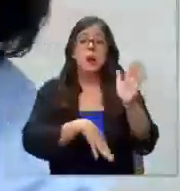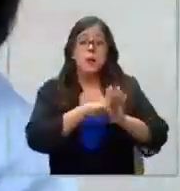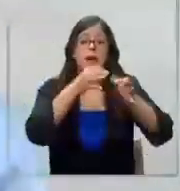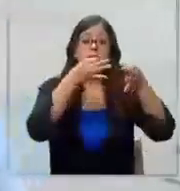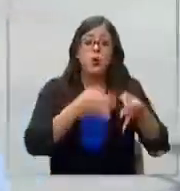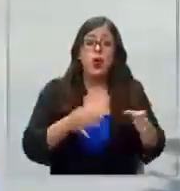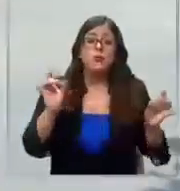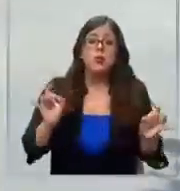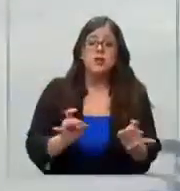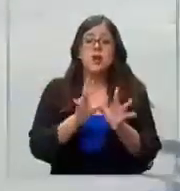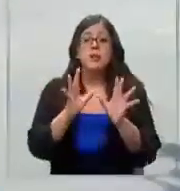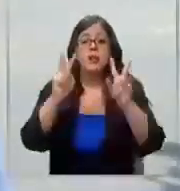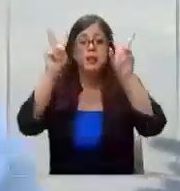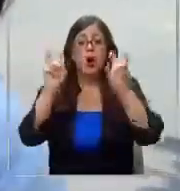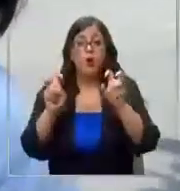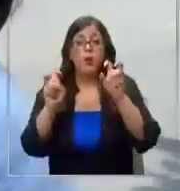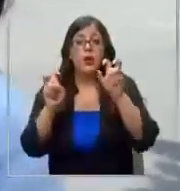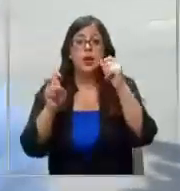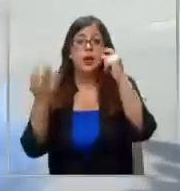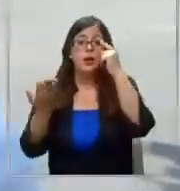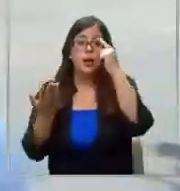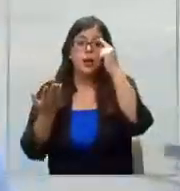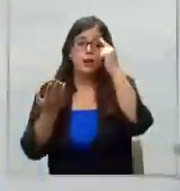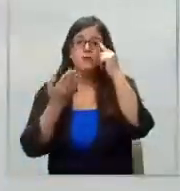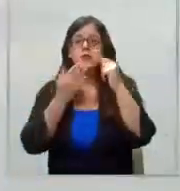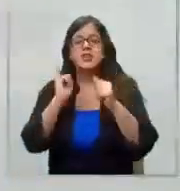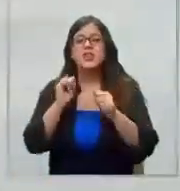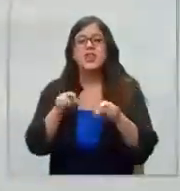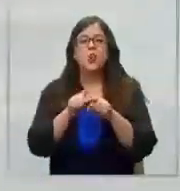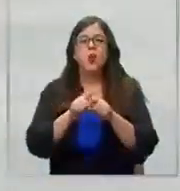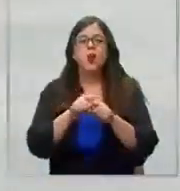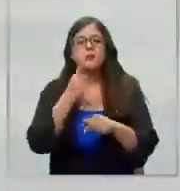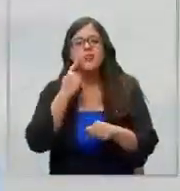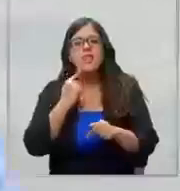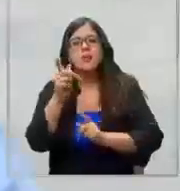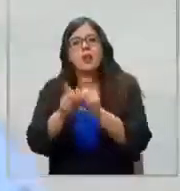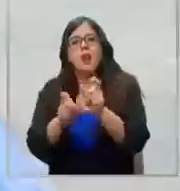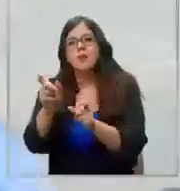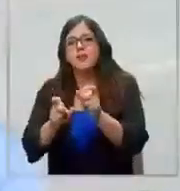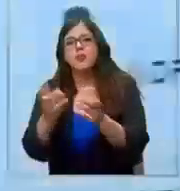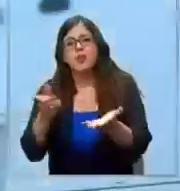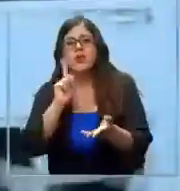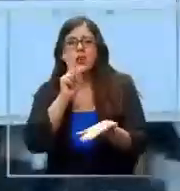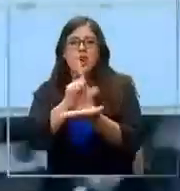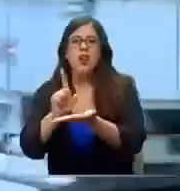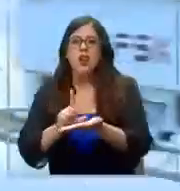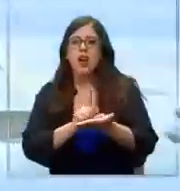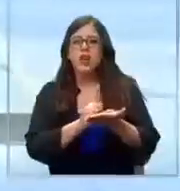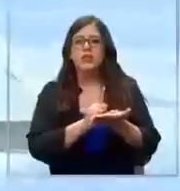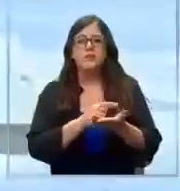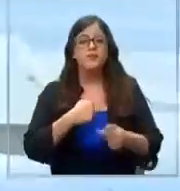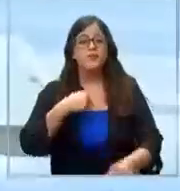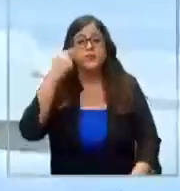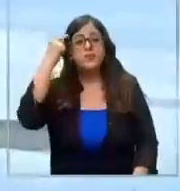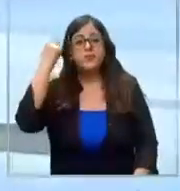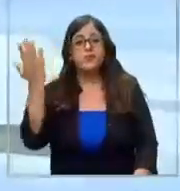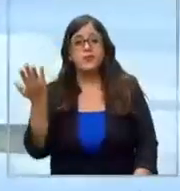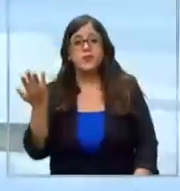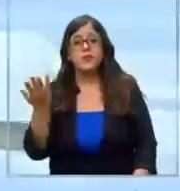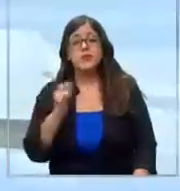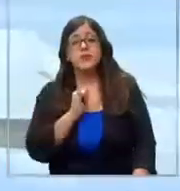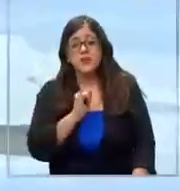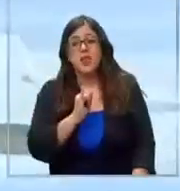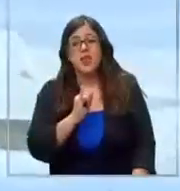seguridad, tal vez, entre comillas, y sí, pues igual triste por la gente que tiene locales. Bueno, encuentro que